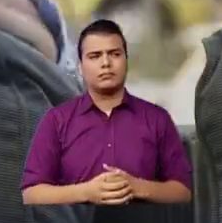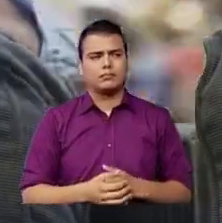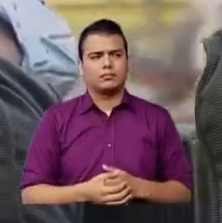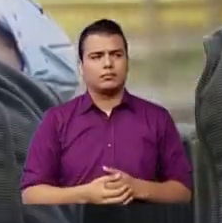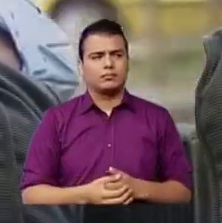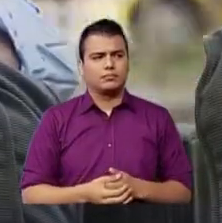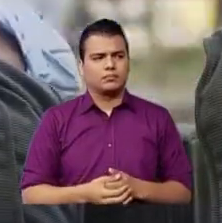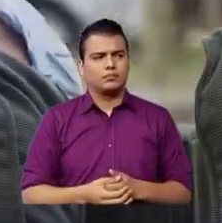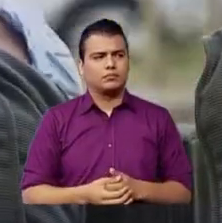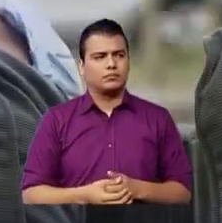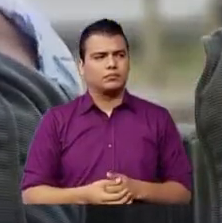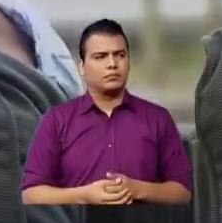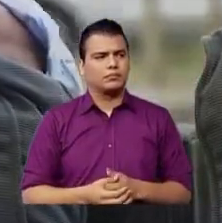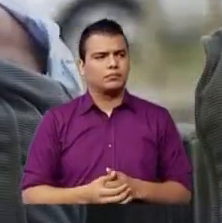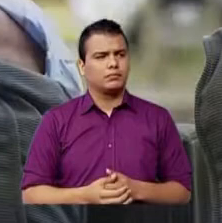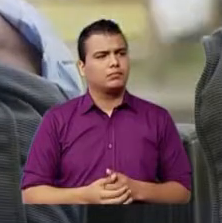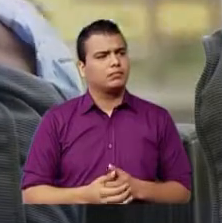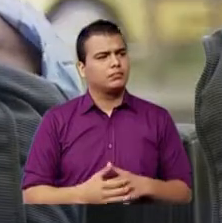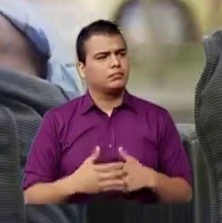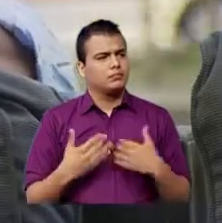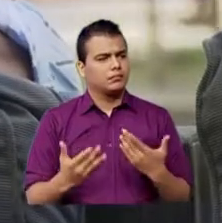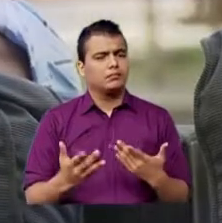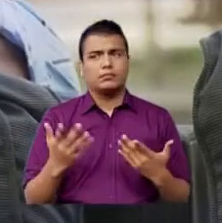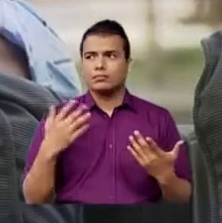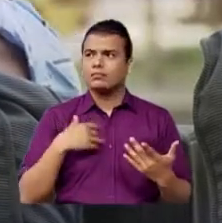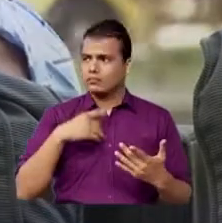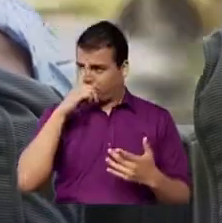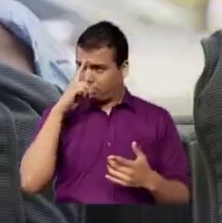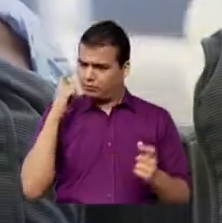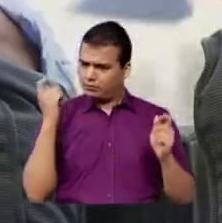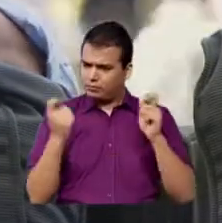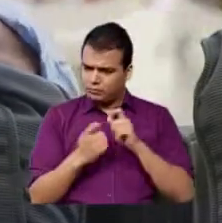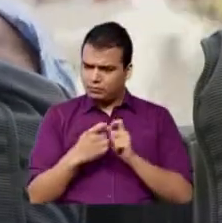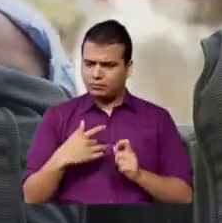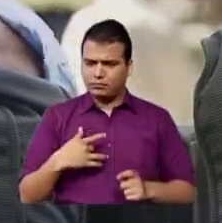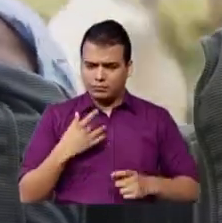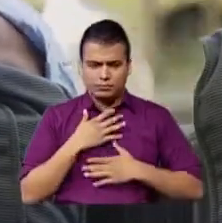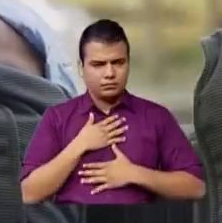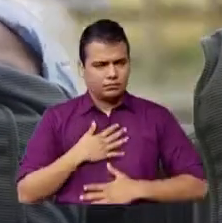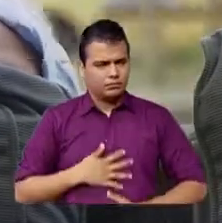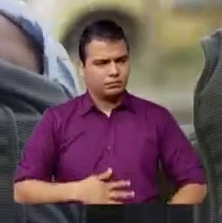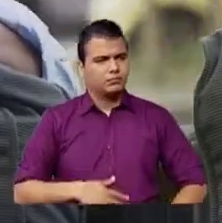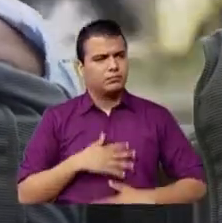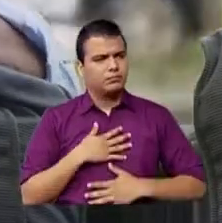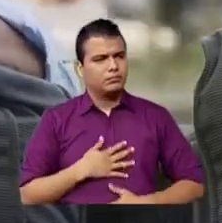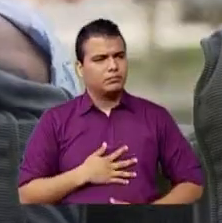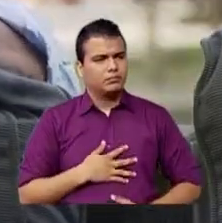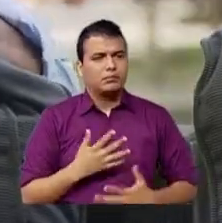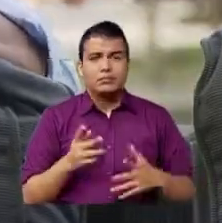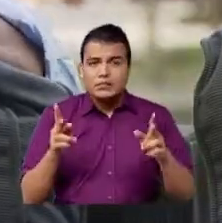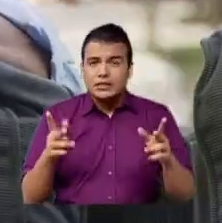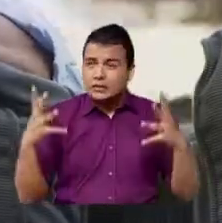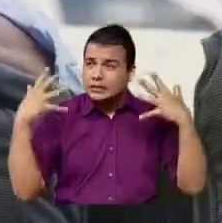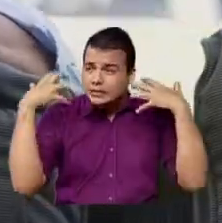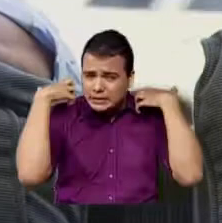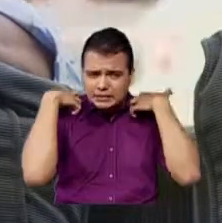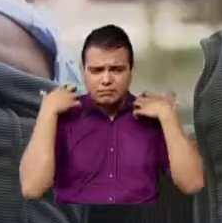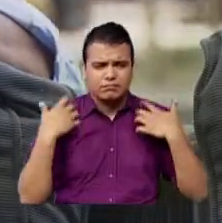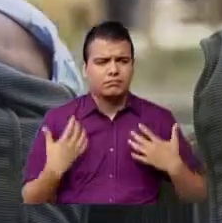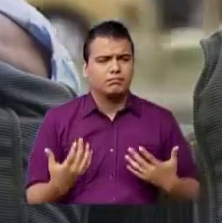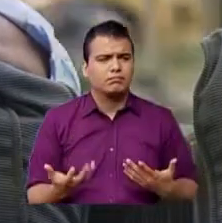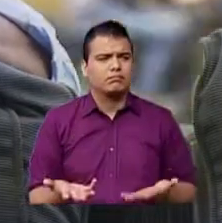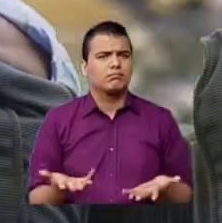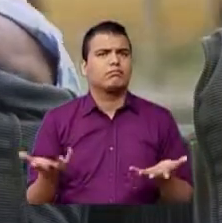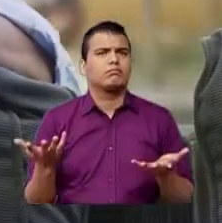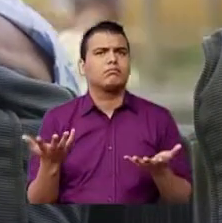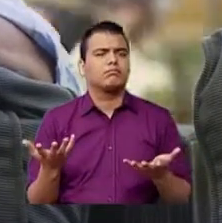eso de verdad nos empieza obviamente a cambiar nuestro estado de ánimo, más o menos de pronto una persona que en este momento está estresada, algún televidente